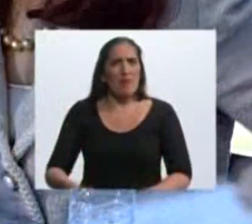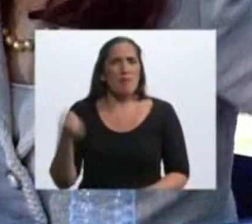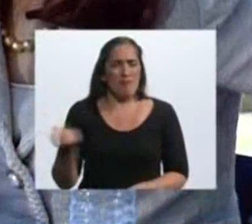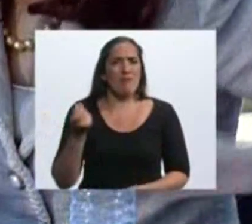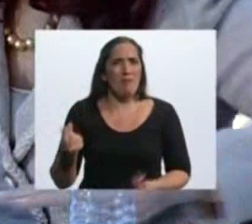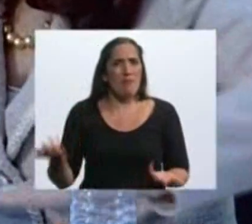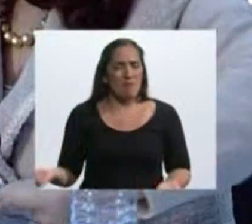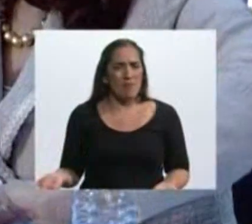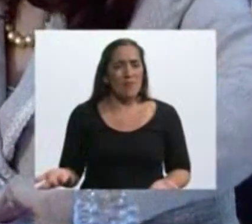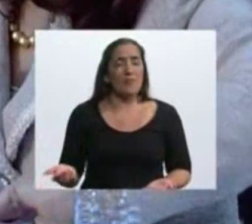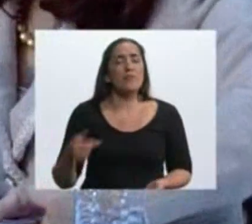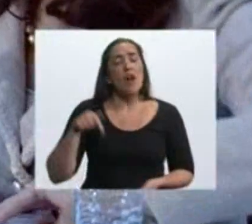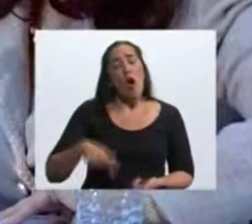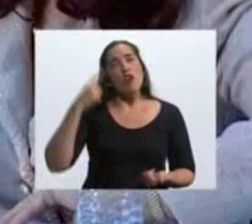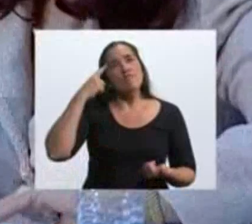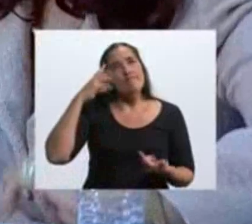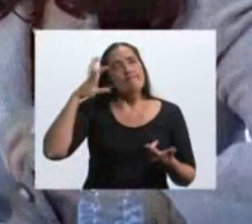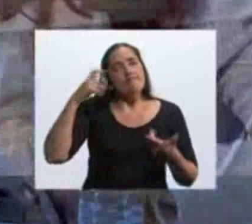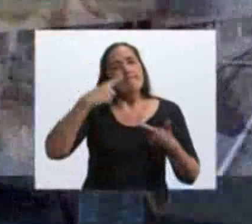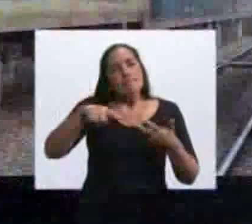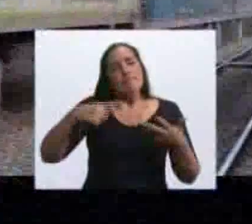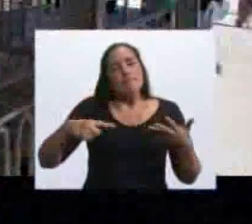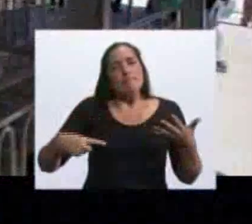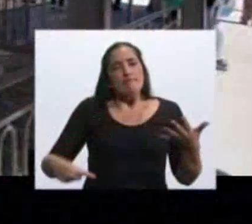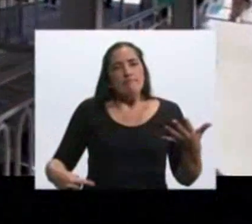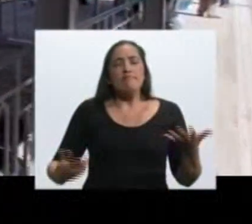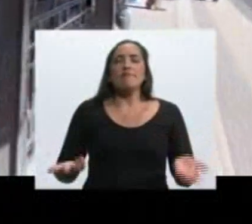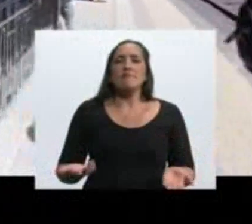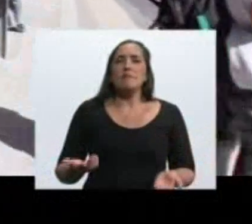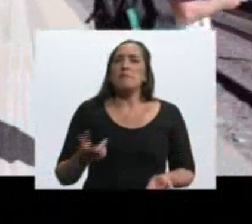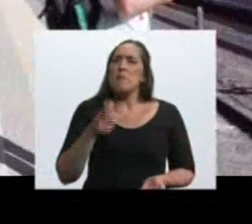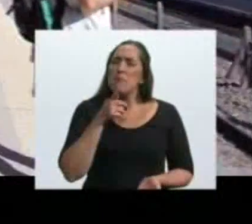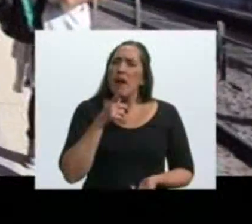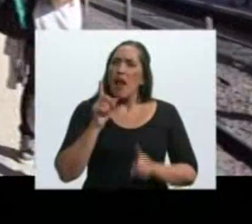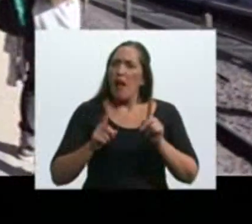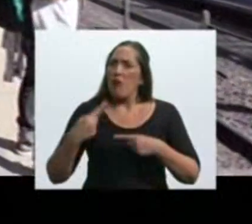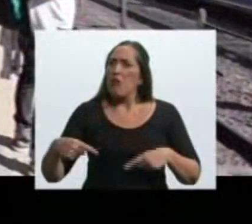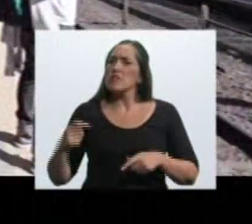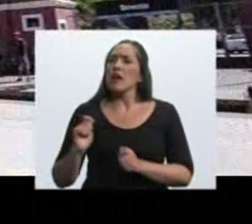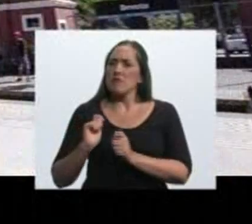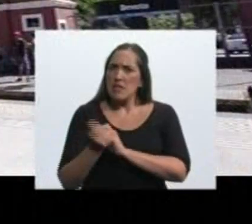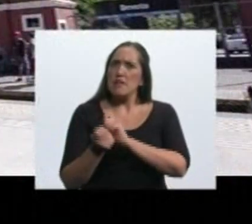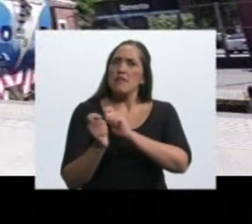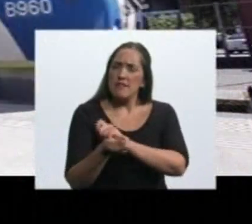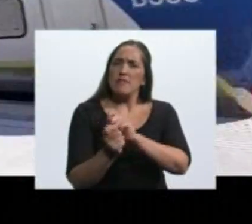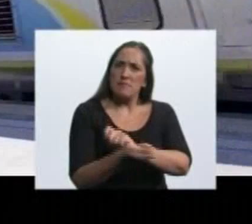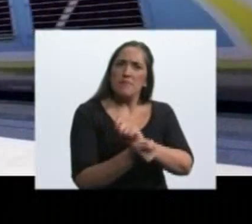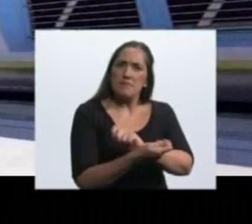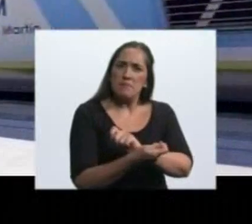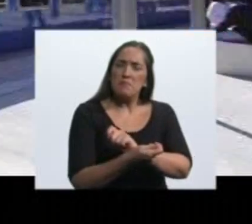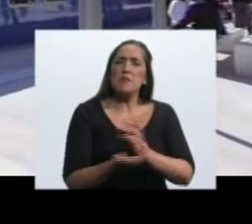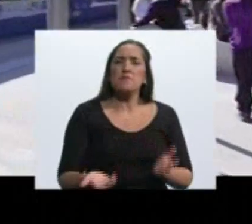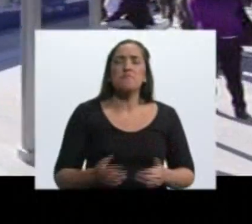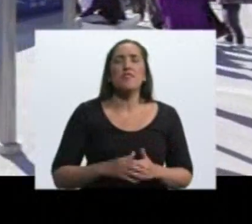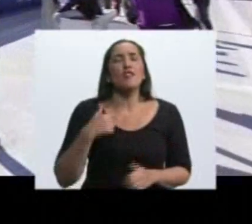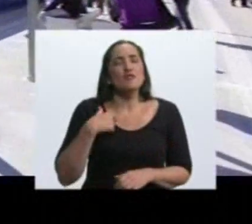recordando cosas y fijando que cosas que parecen cambiar muchas veces son exactamente iguales. Miren, me